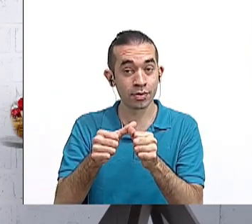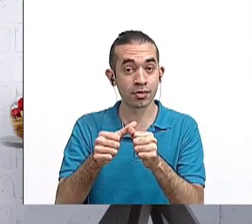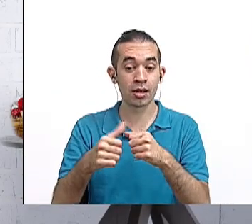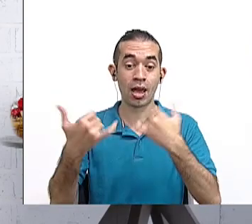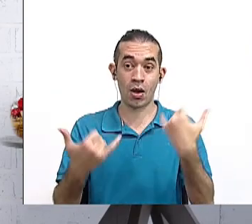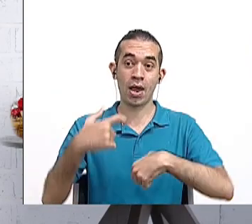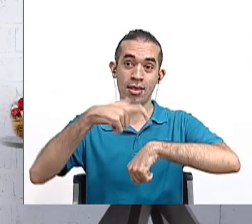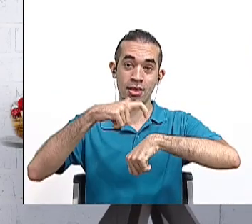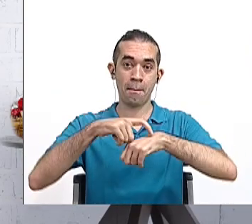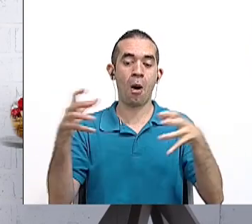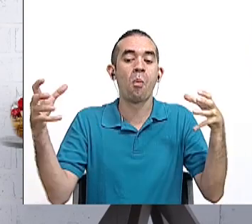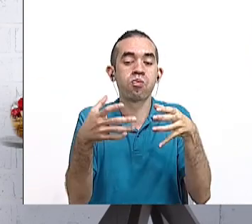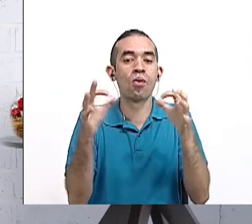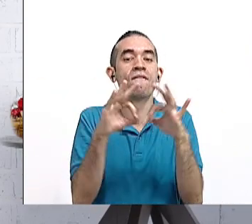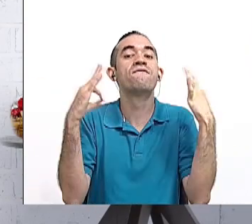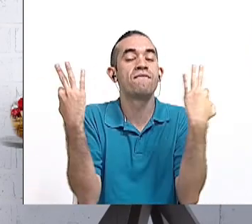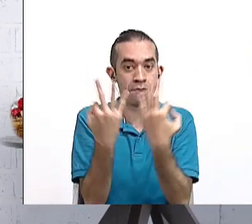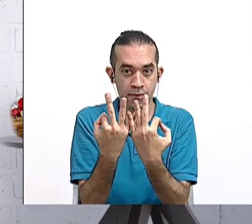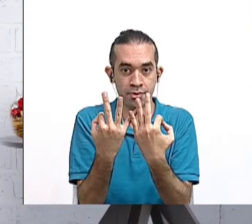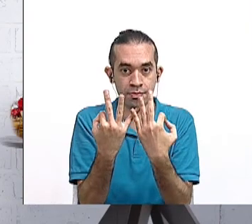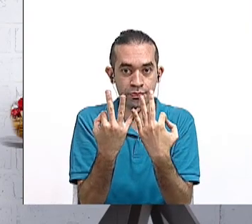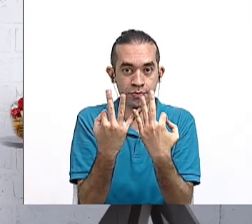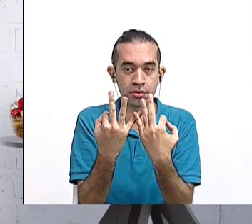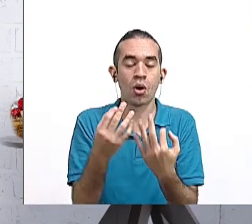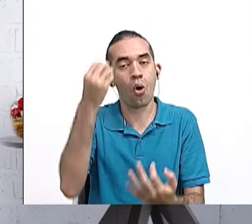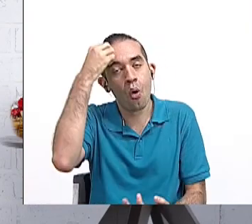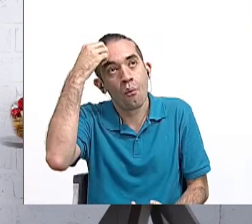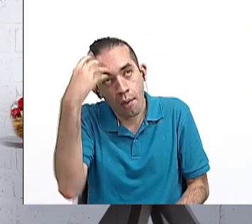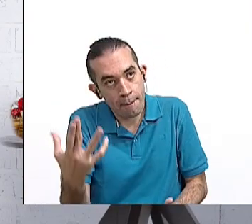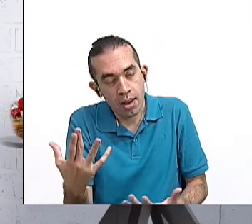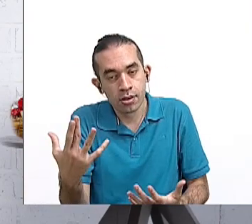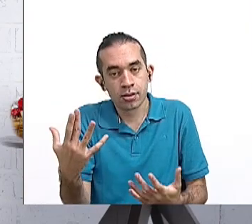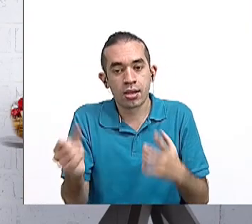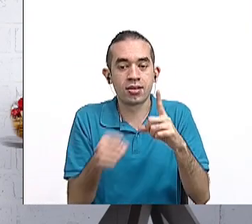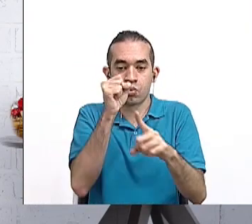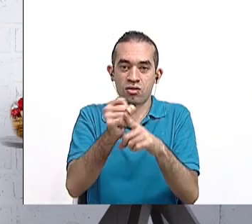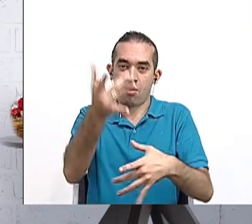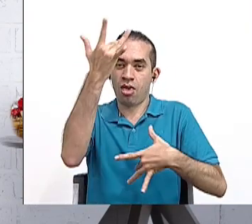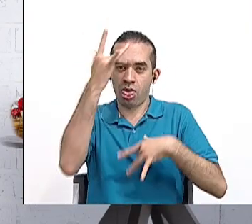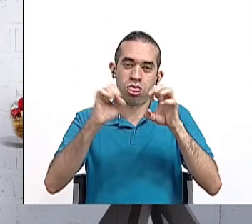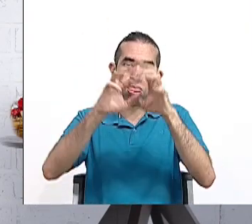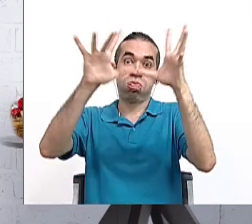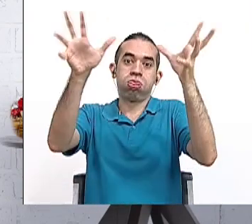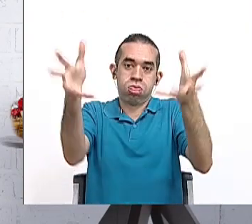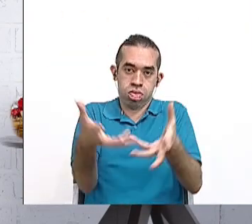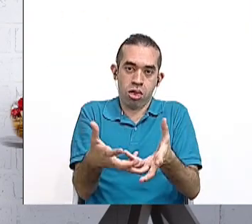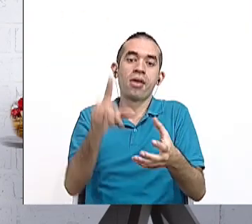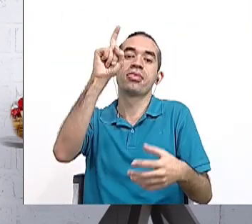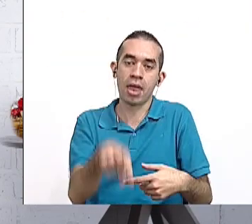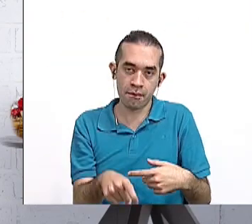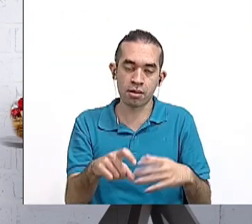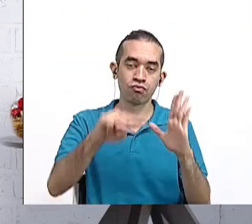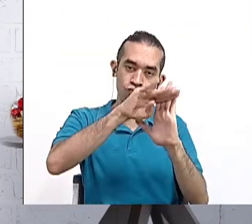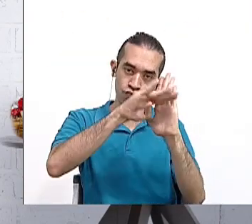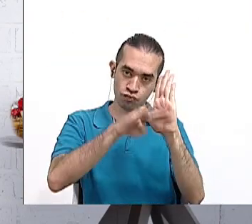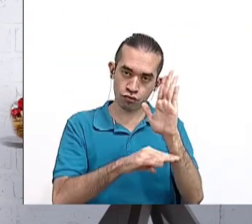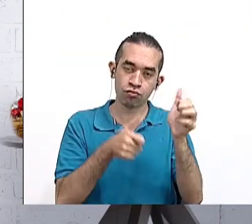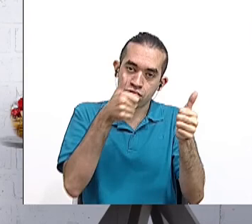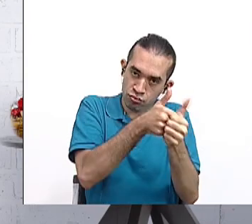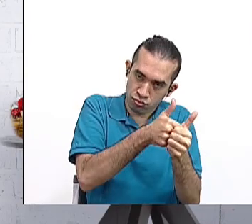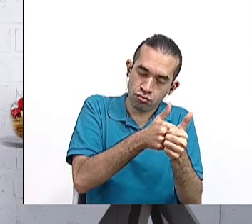tiempo de estar en familia y obviamente por todas esas opciones de la pandemia teniendo lo que son las normas de higiene